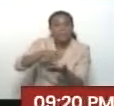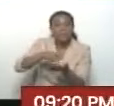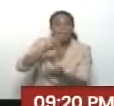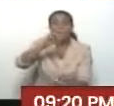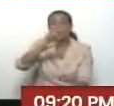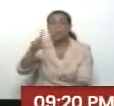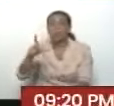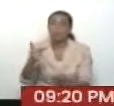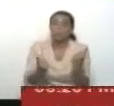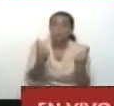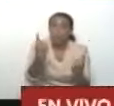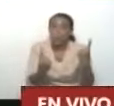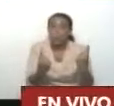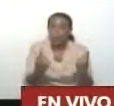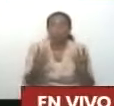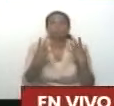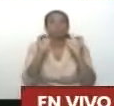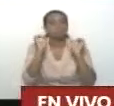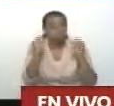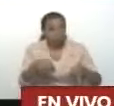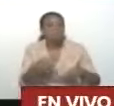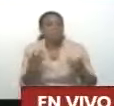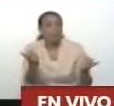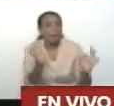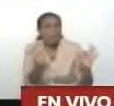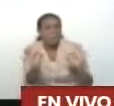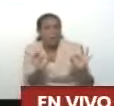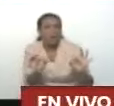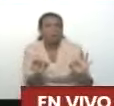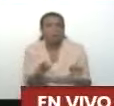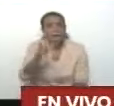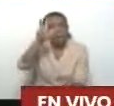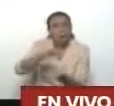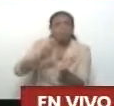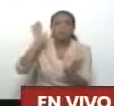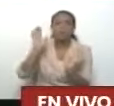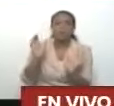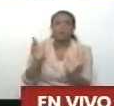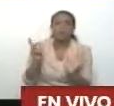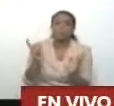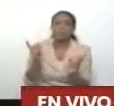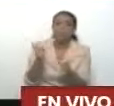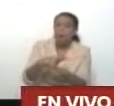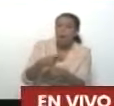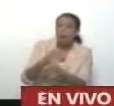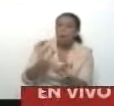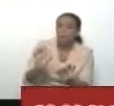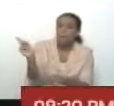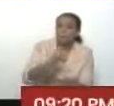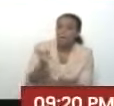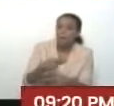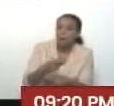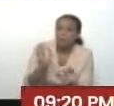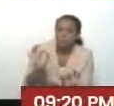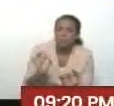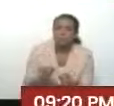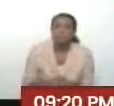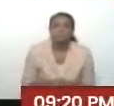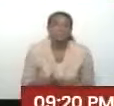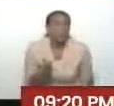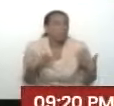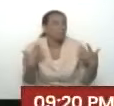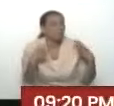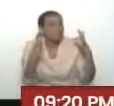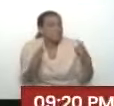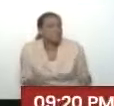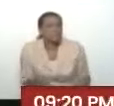Manuela. Estoy de acuerdo, vale, vamos a preparar eso. Aprobado, pues, esa jornada por Junín y por Ayacucho. Yo estoy muy feliz